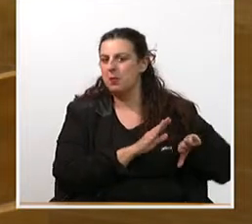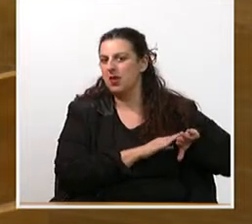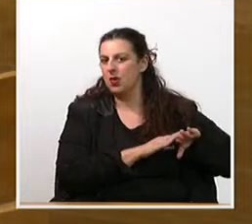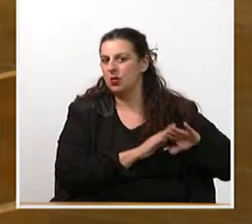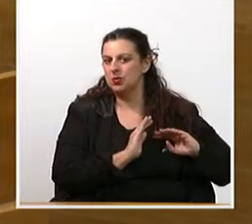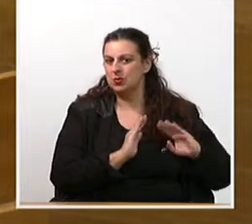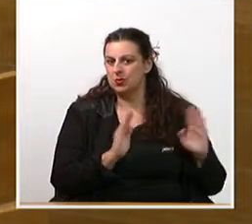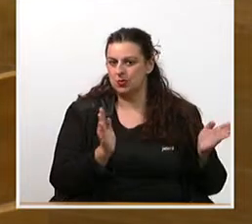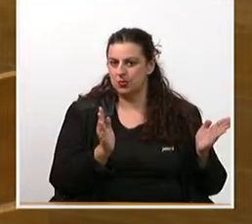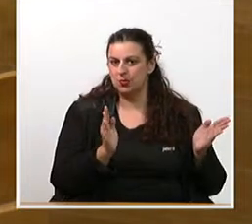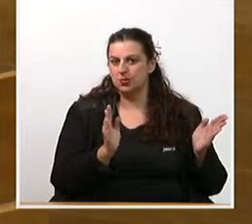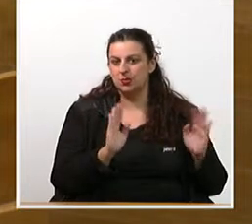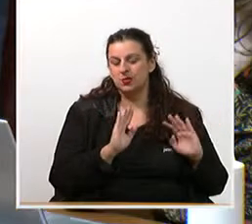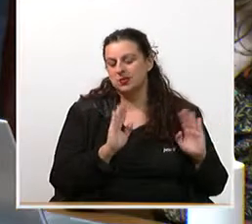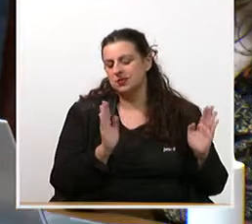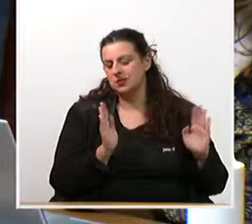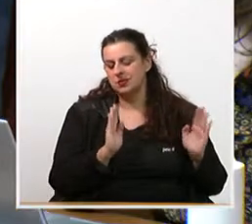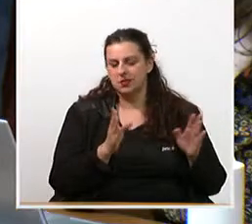amiguitos